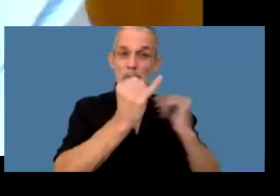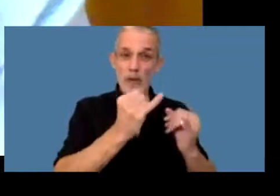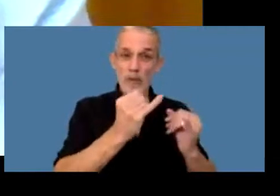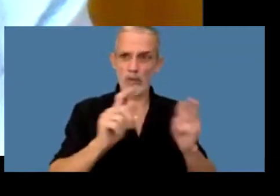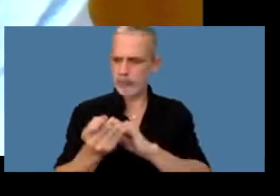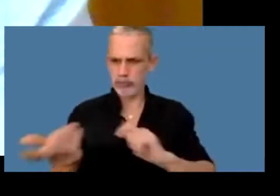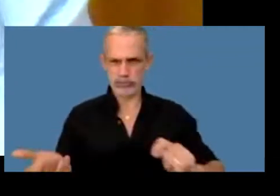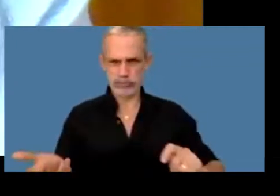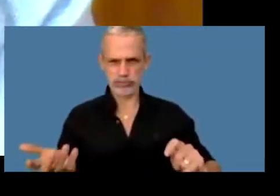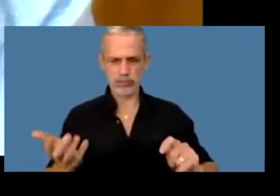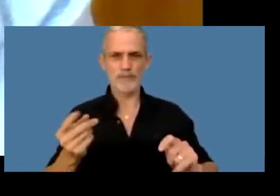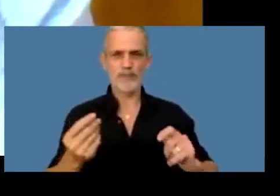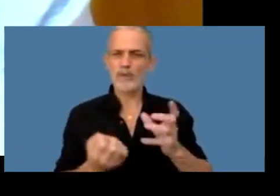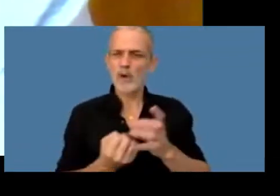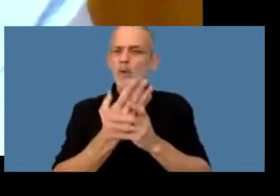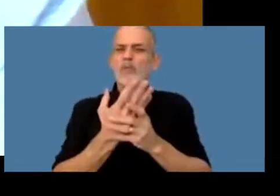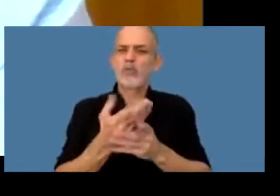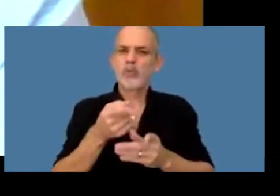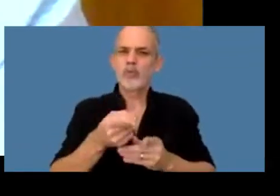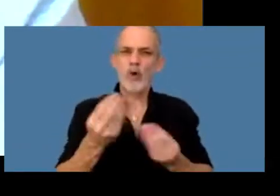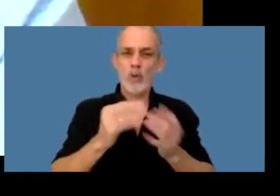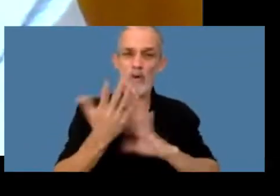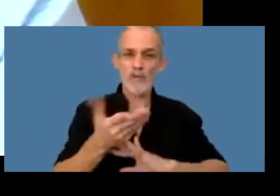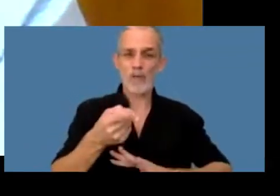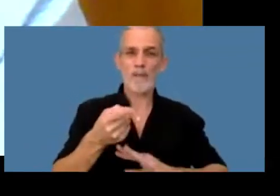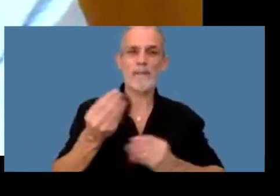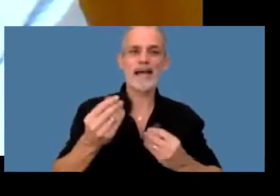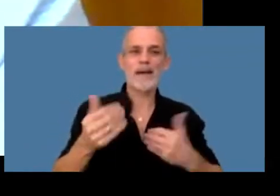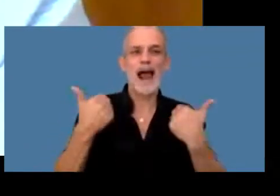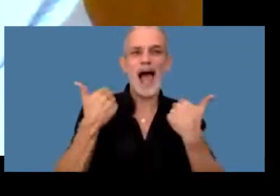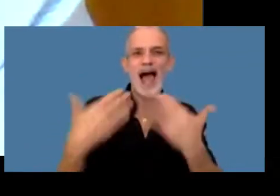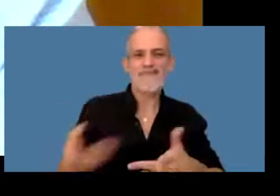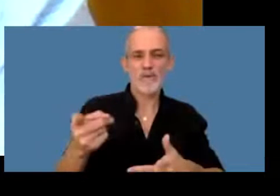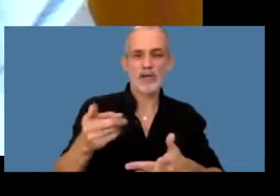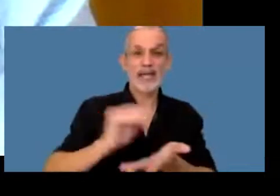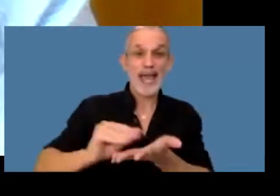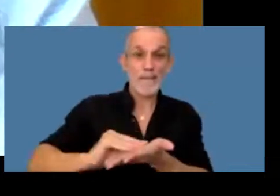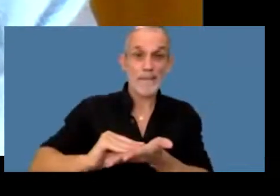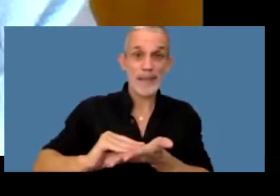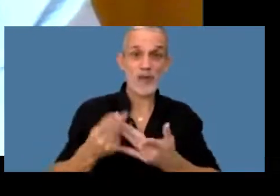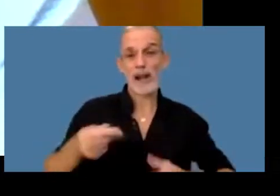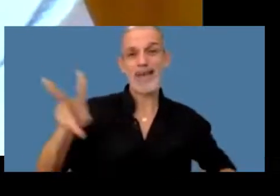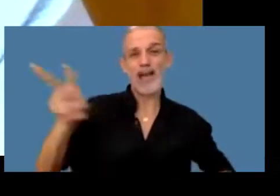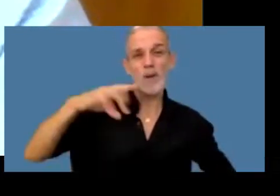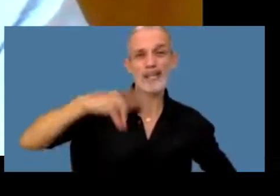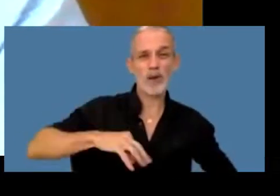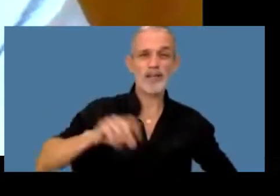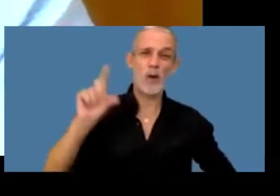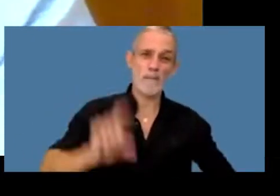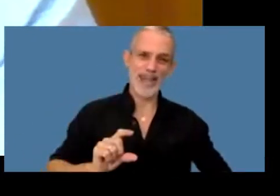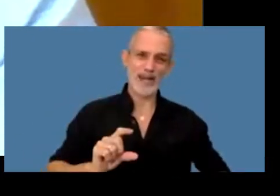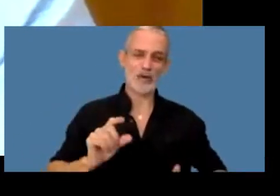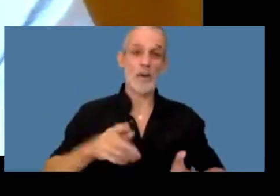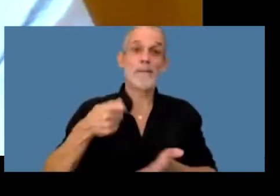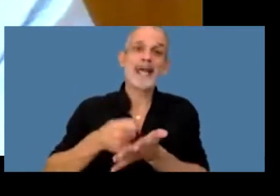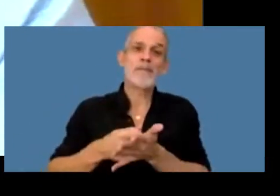Incluso nació, entre comillas, con el intento de favorecer a los empleados para que cobren menos sueldos, para que paguen menos impuestos,